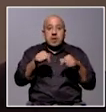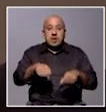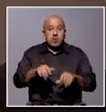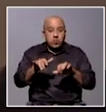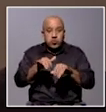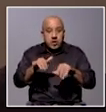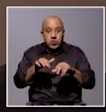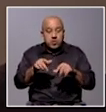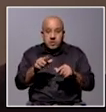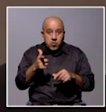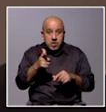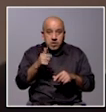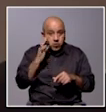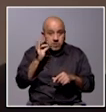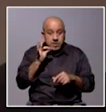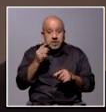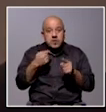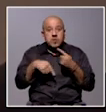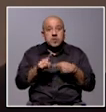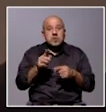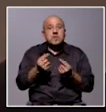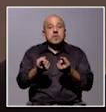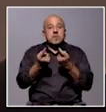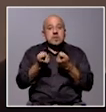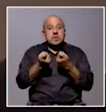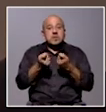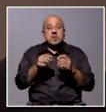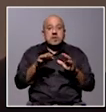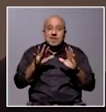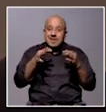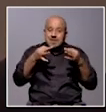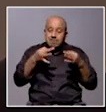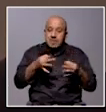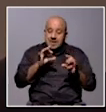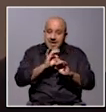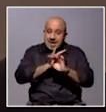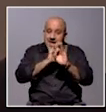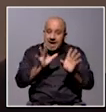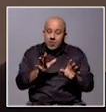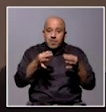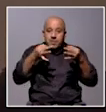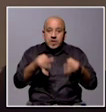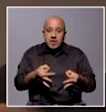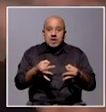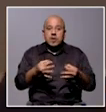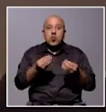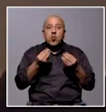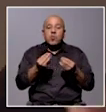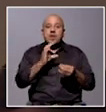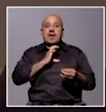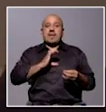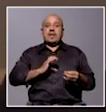acá no está esa posibilidad entonces es necesario dejar de manifiesto con mayor claridad bueno